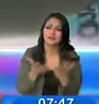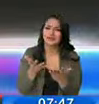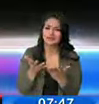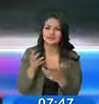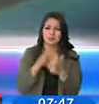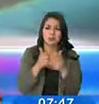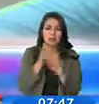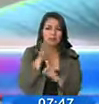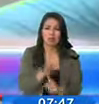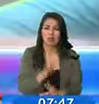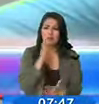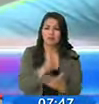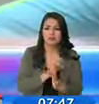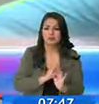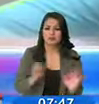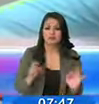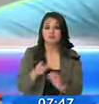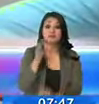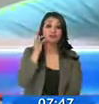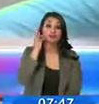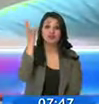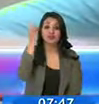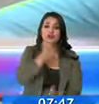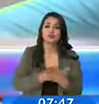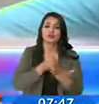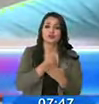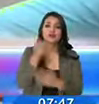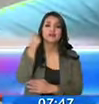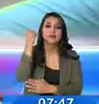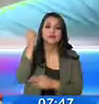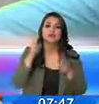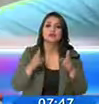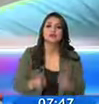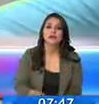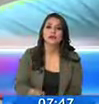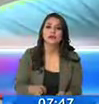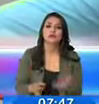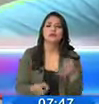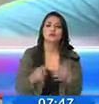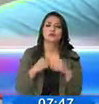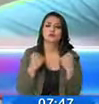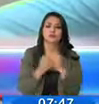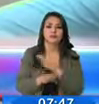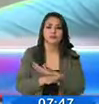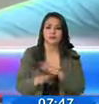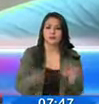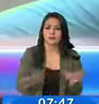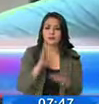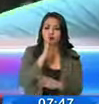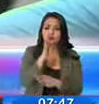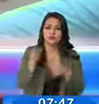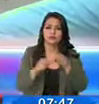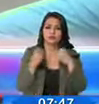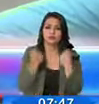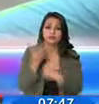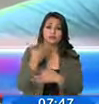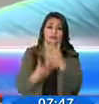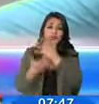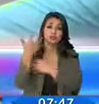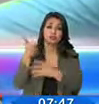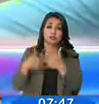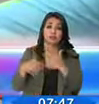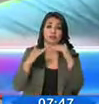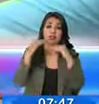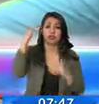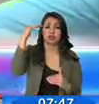violencia. El feminismo de verdad es una lucha por derechos humanos y justicia social, porque históricamente las mujeres hemos vivido en una